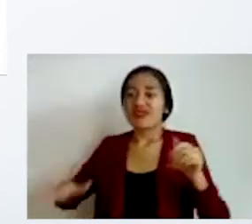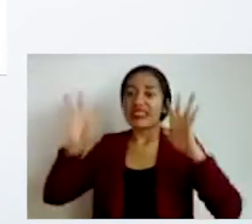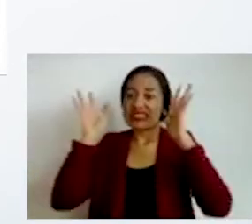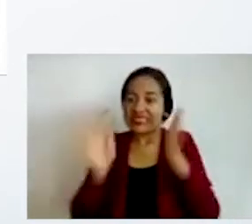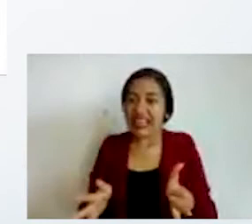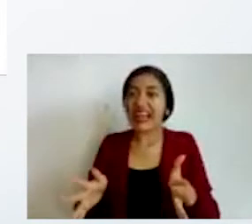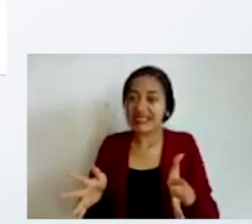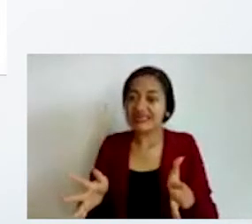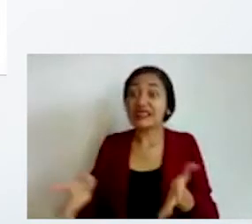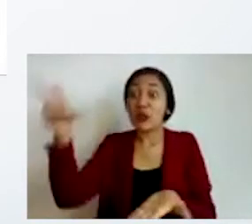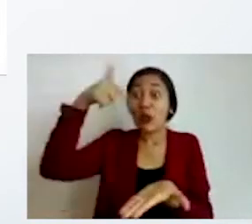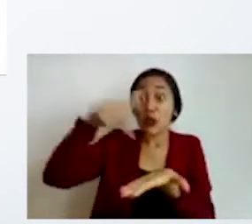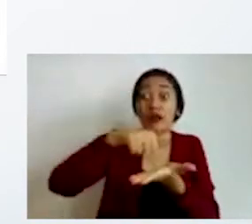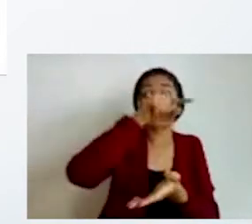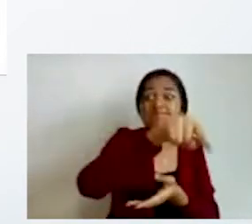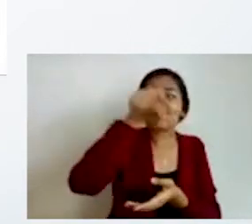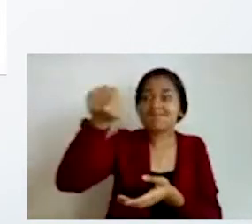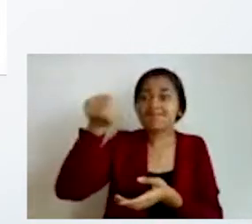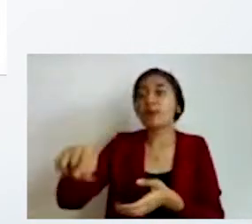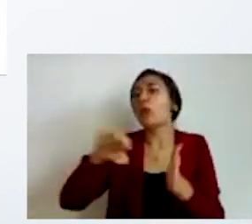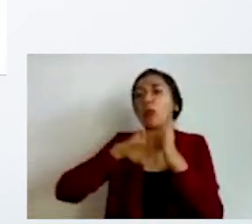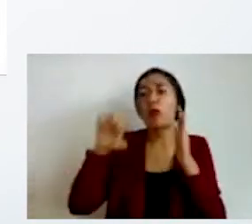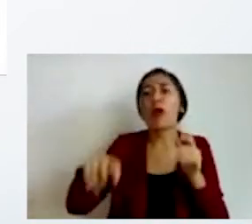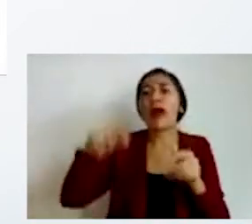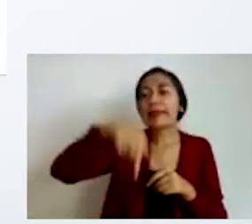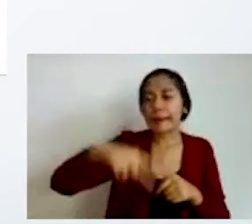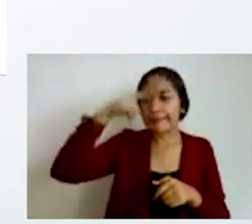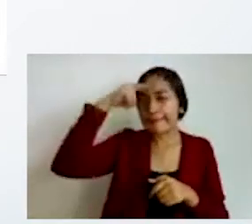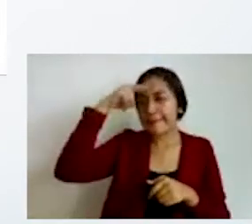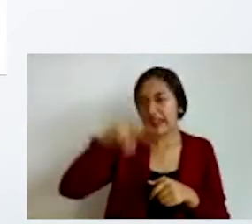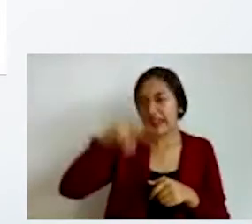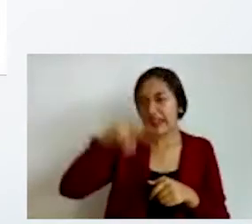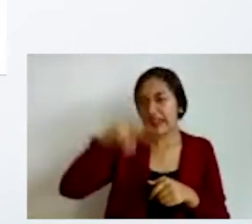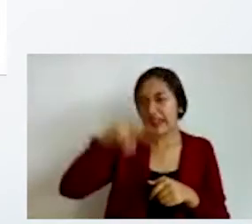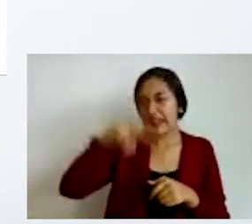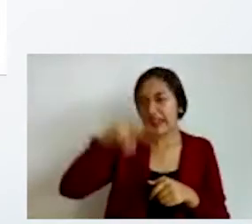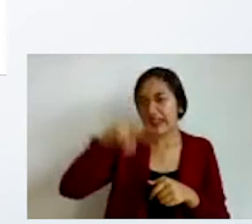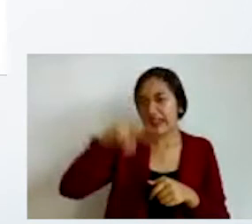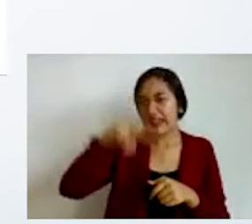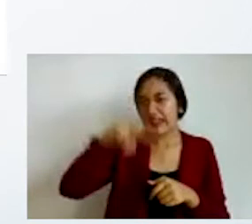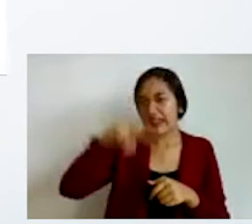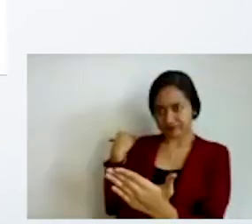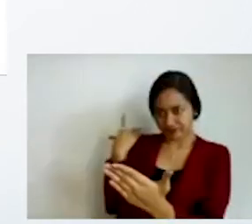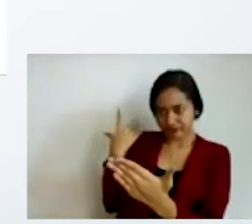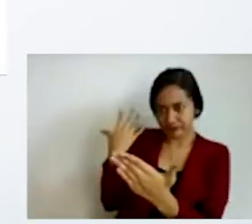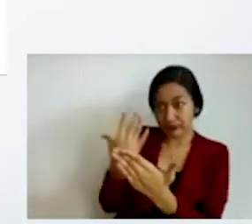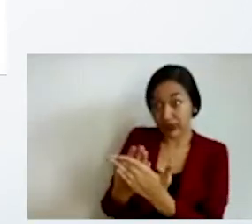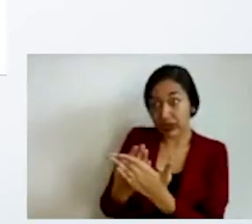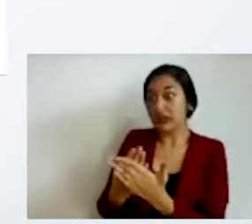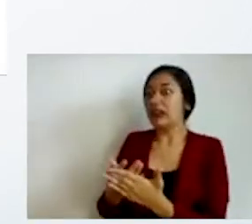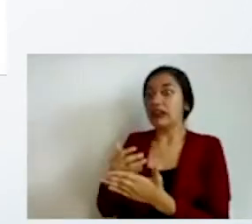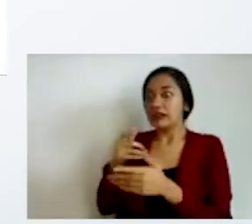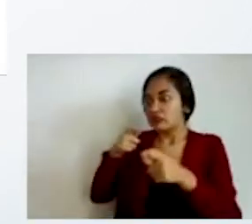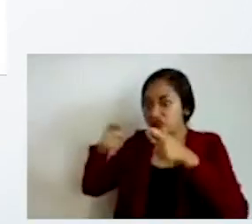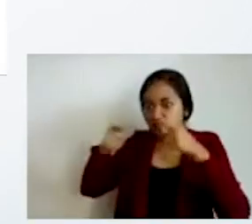de México en las últimas 2 semanas, pues no solo no se ha logrado tener un control adecuado de los problemas, sino que